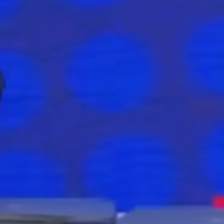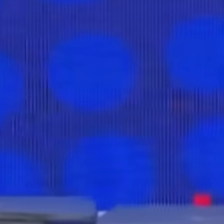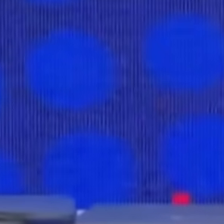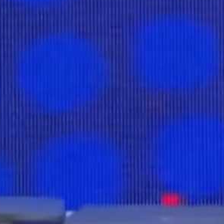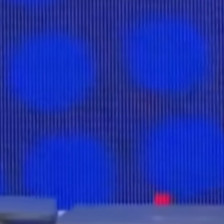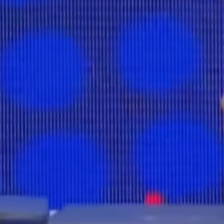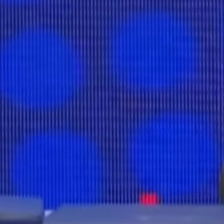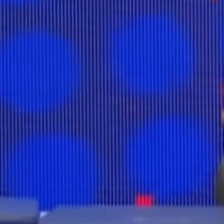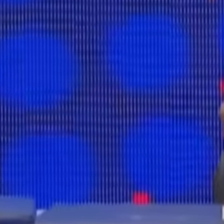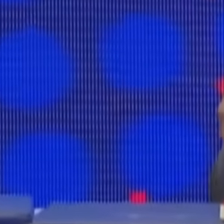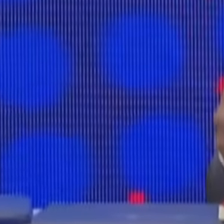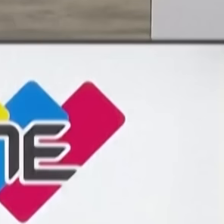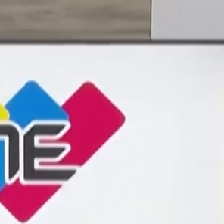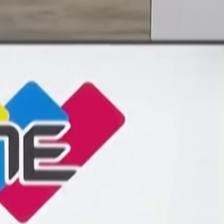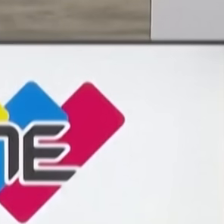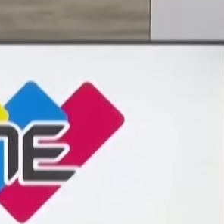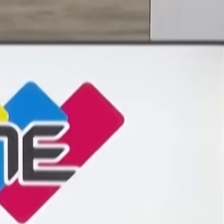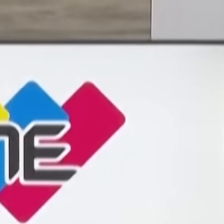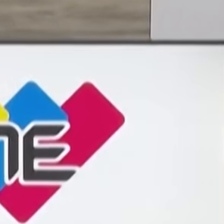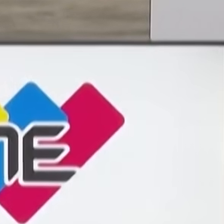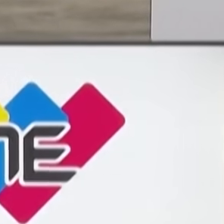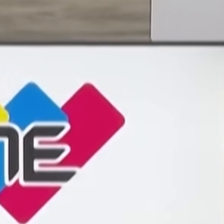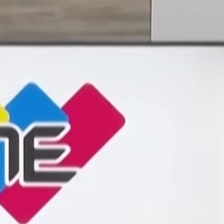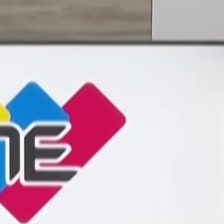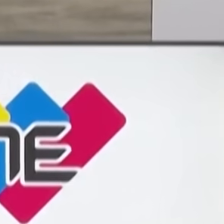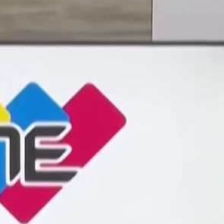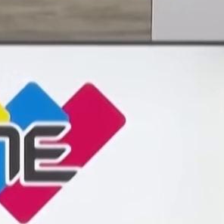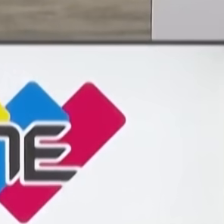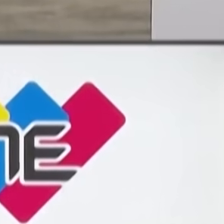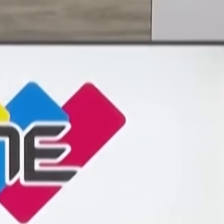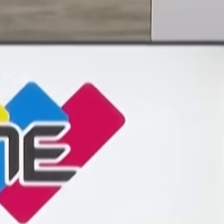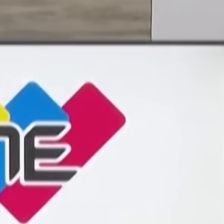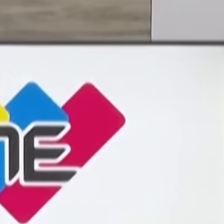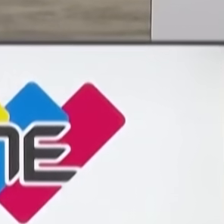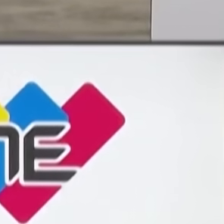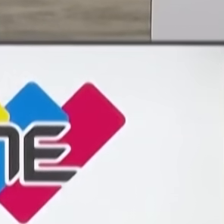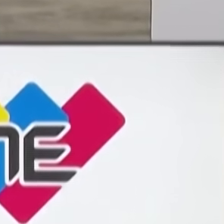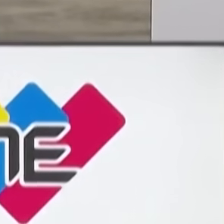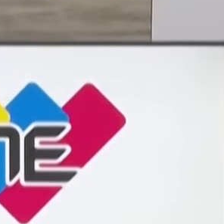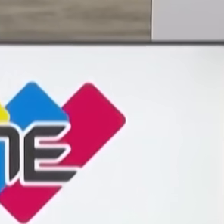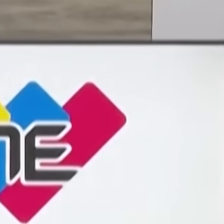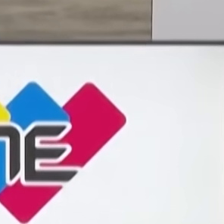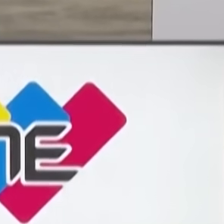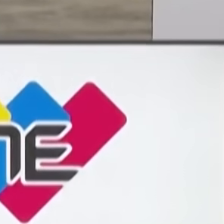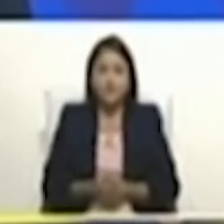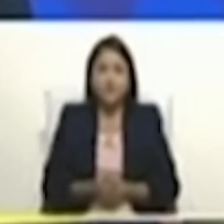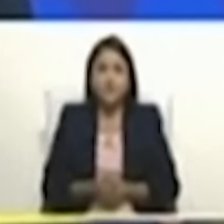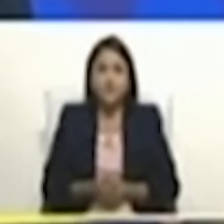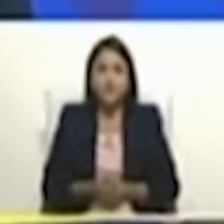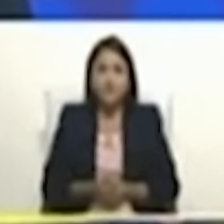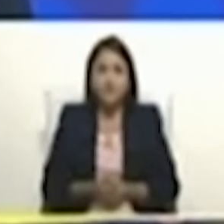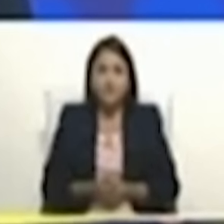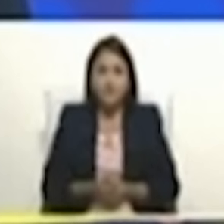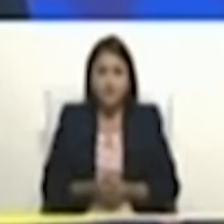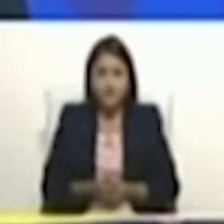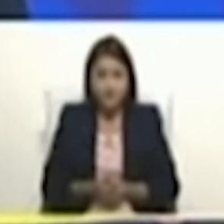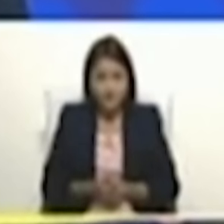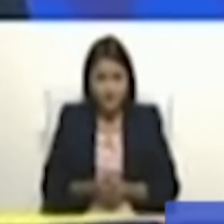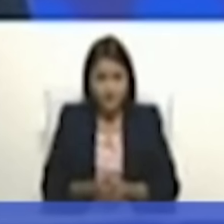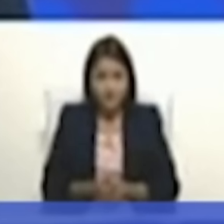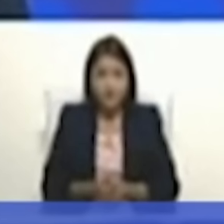consulta después de una confusión sobre el dato que generó suspicacia entre dirigentes opositores. Tuvimos